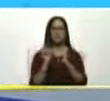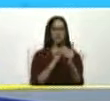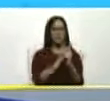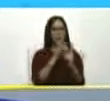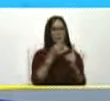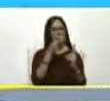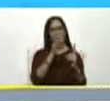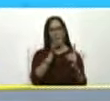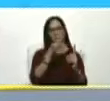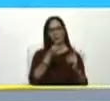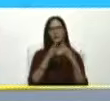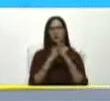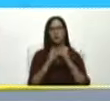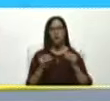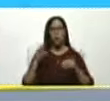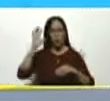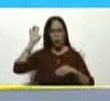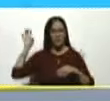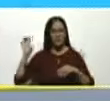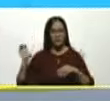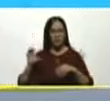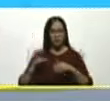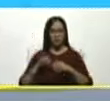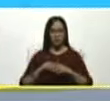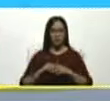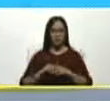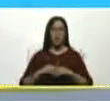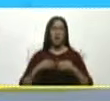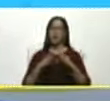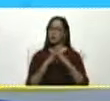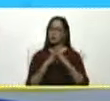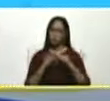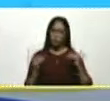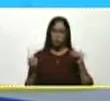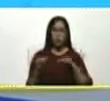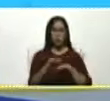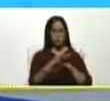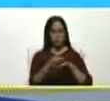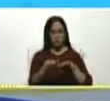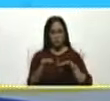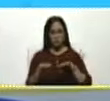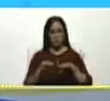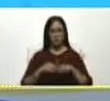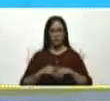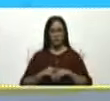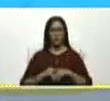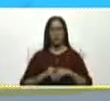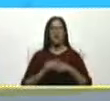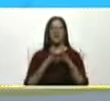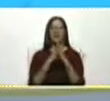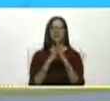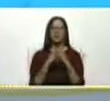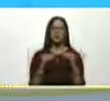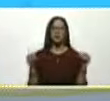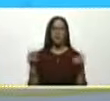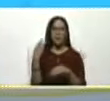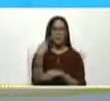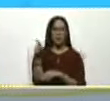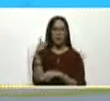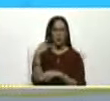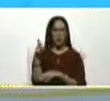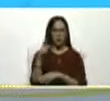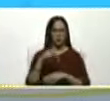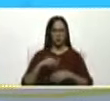En todos los estados, en todos los municipios, en todas las parroquias,